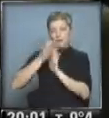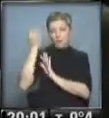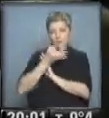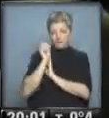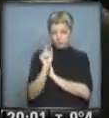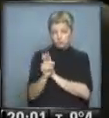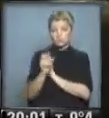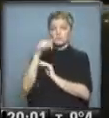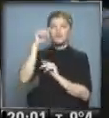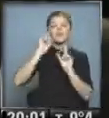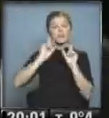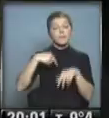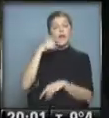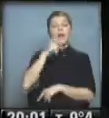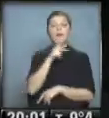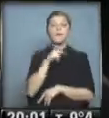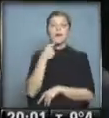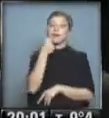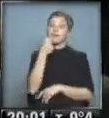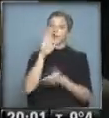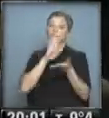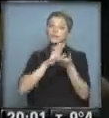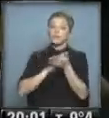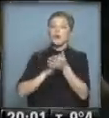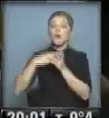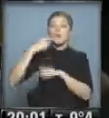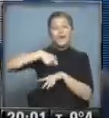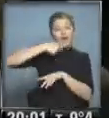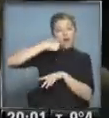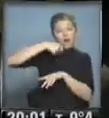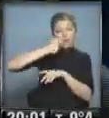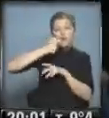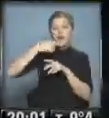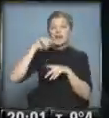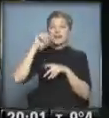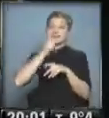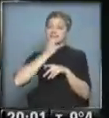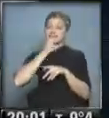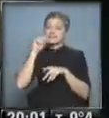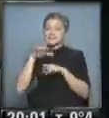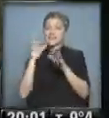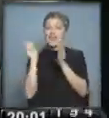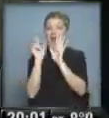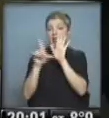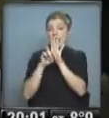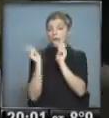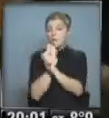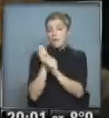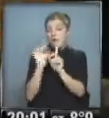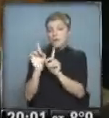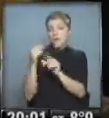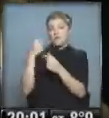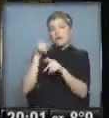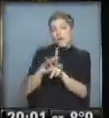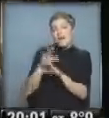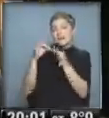Papa allí indicó la liberación del consumo de drogas no solucionará la dependencia. También afirmó